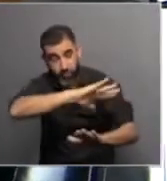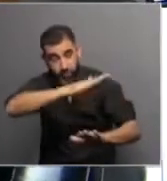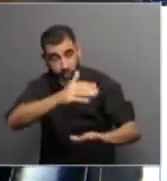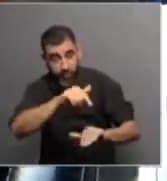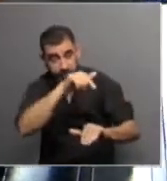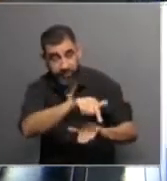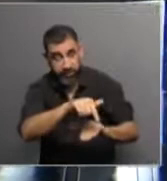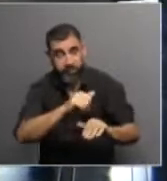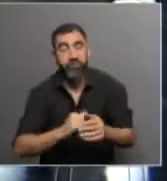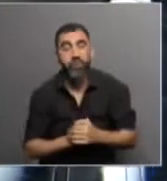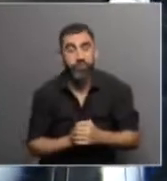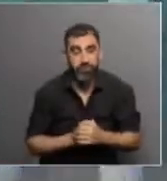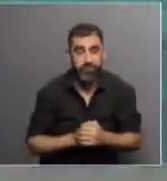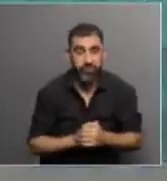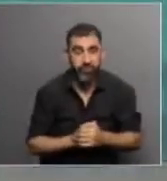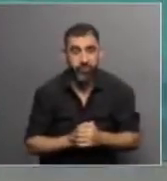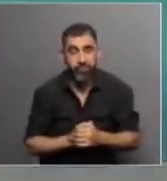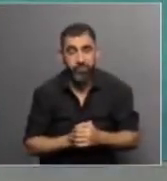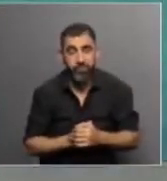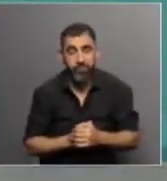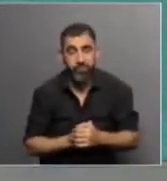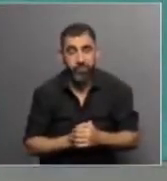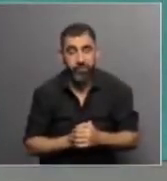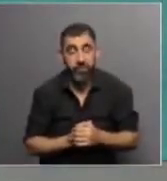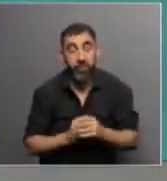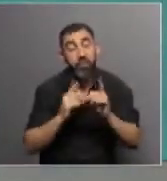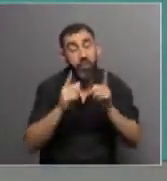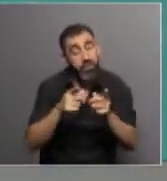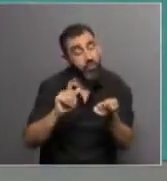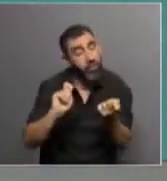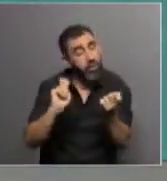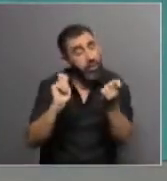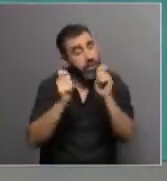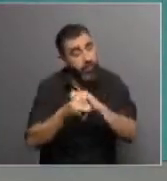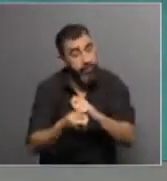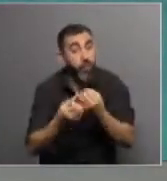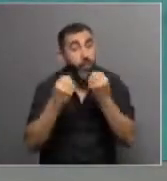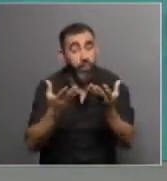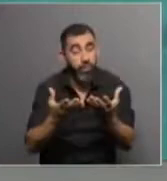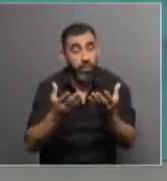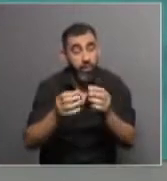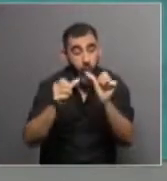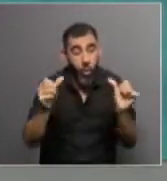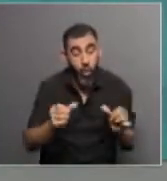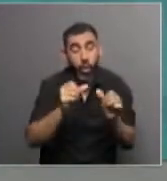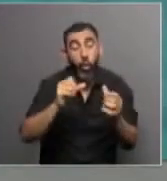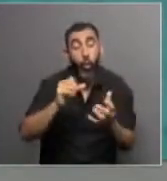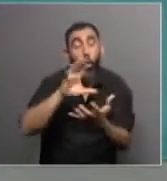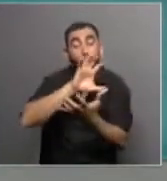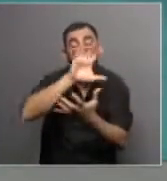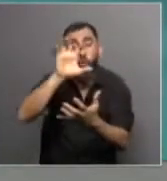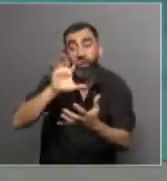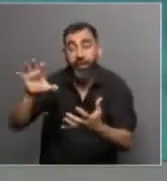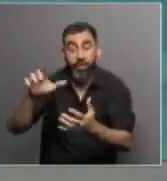la implicancia geodinámica que eso tiene, también cambia dado que la configuración continental para